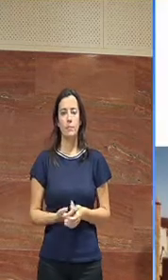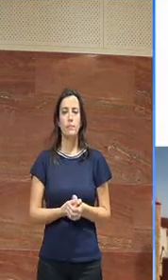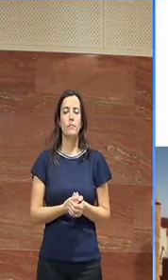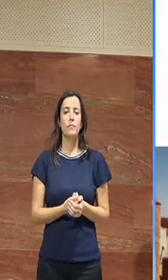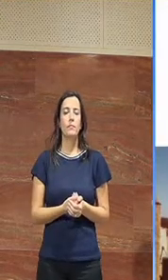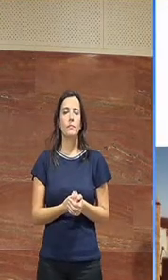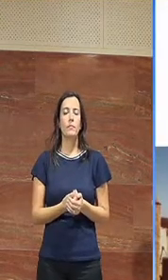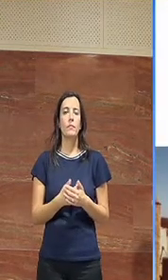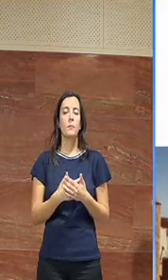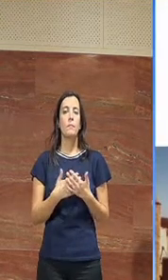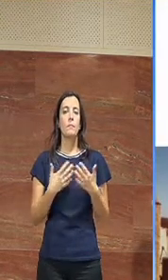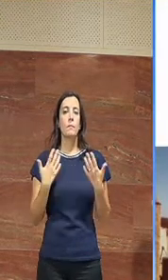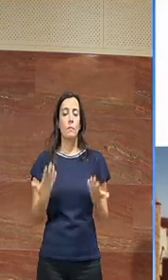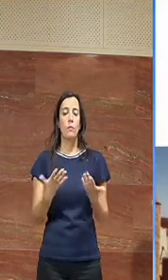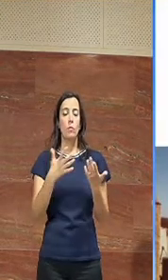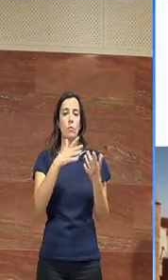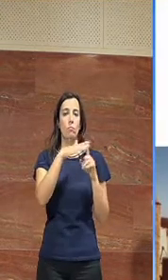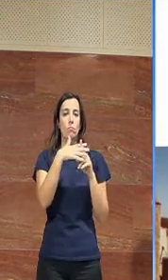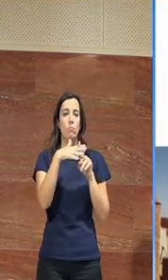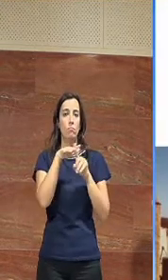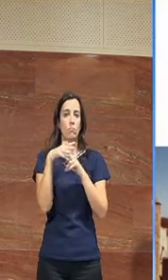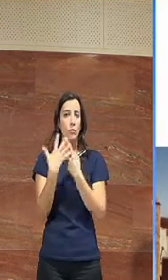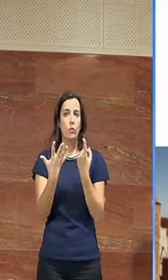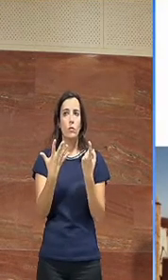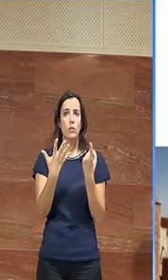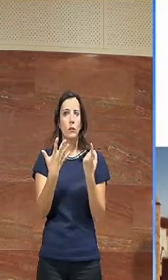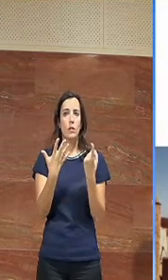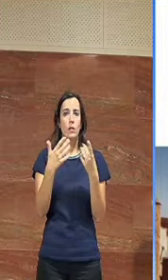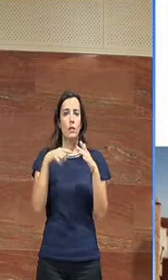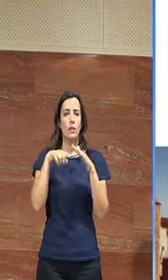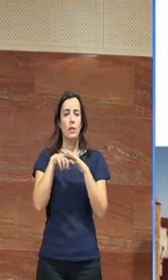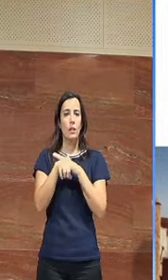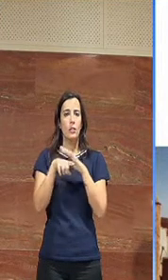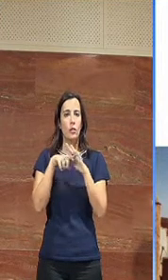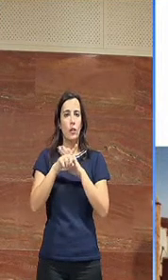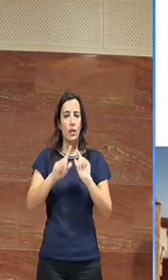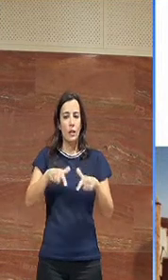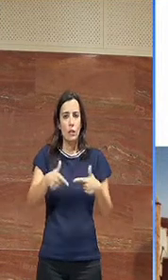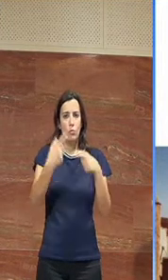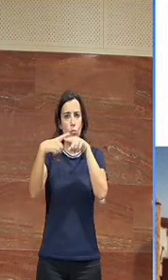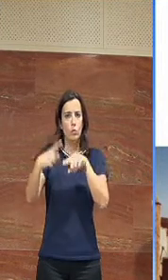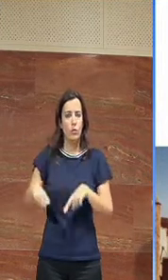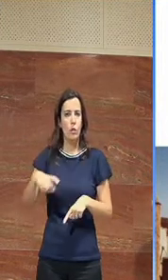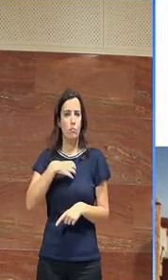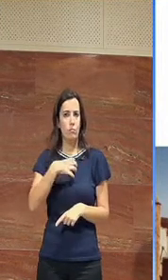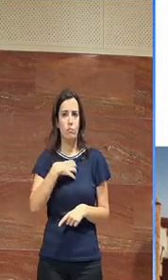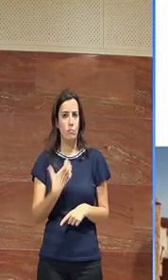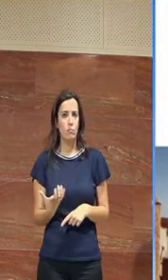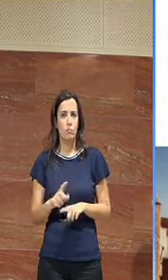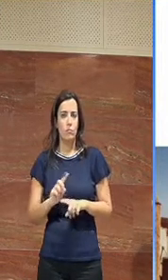y todo lo que puede significar no tener capacidad de gestionar los residuos que